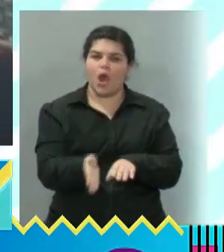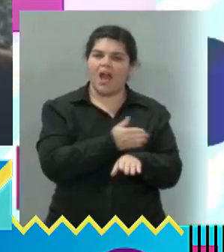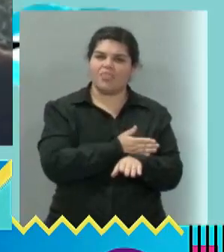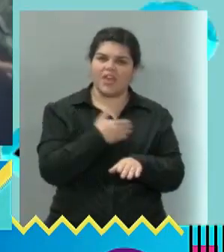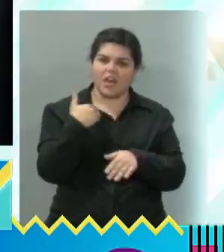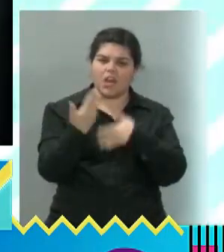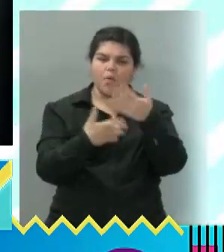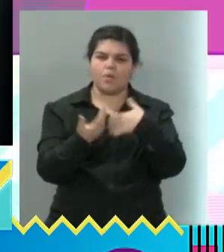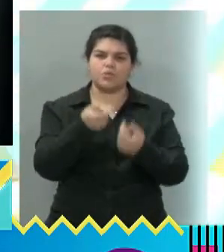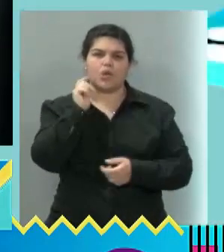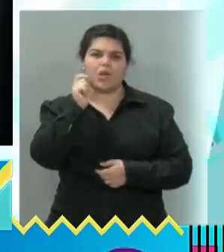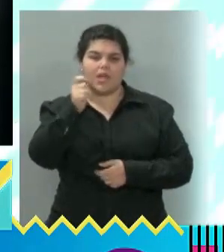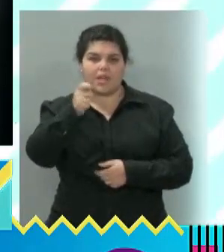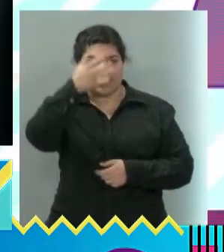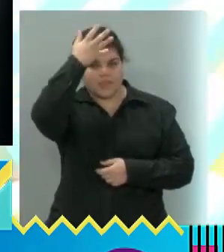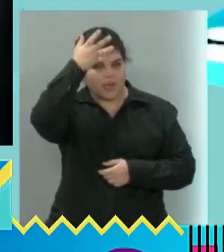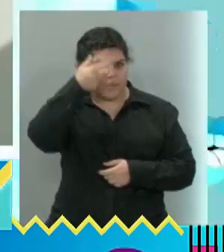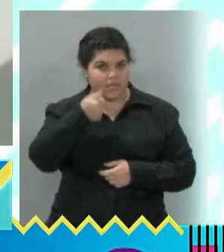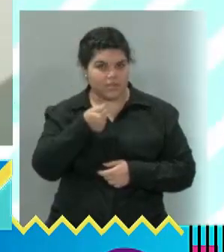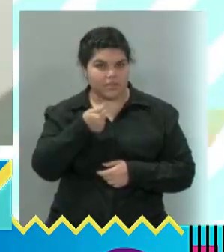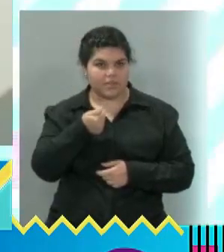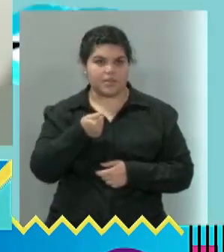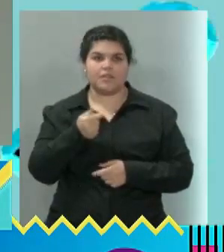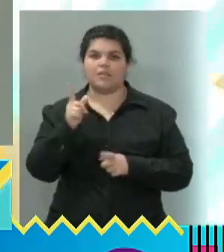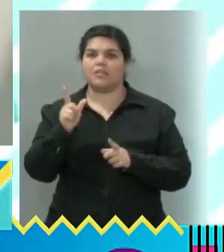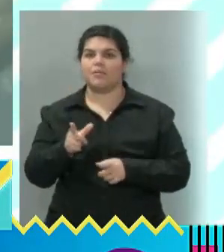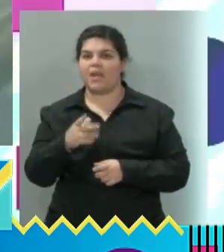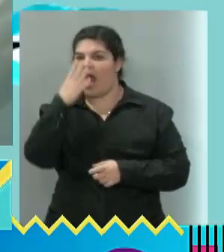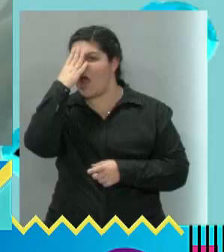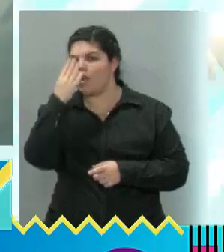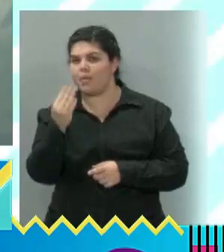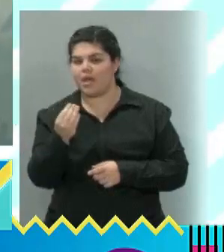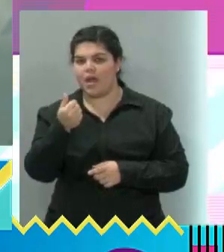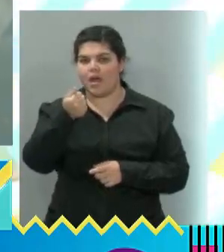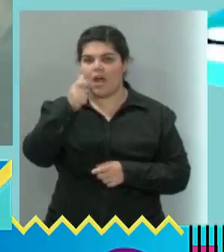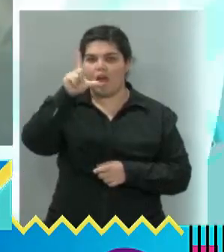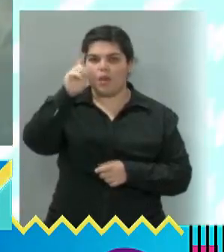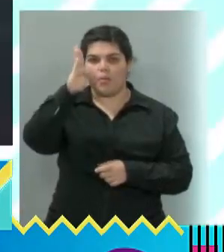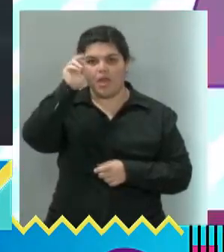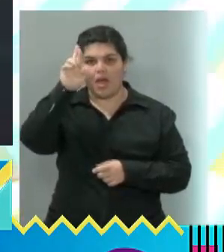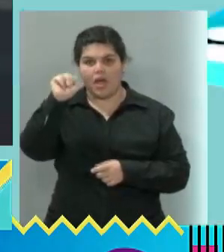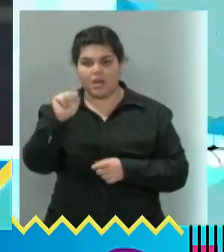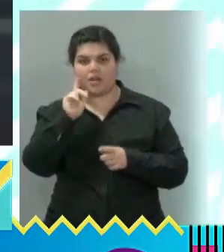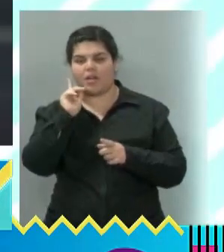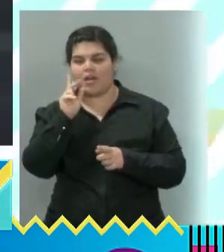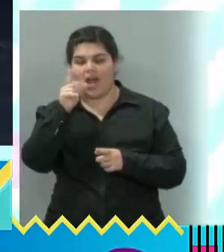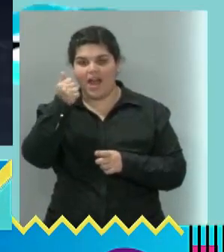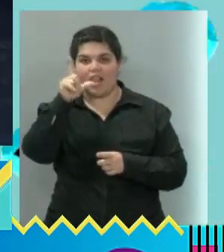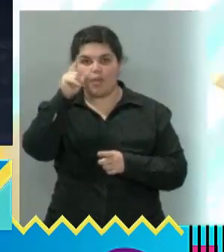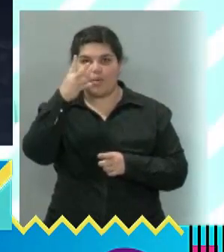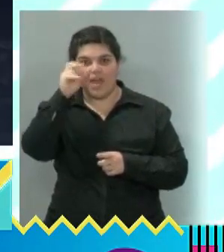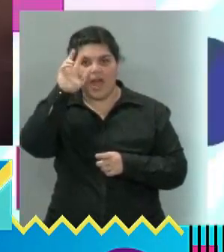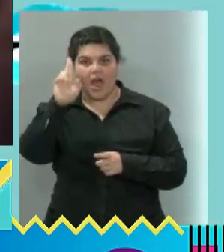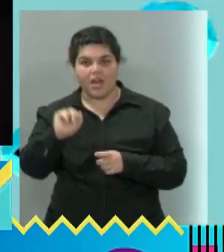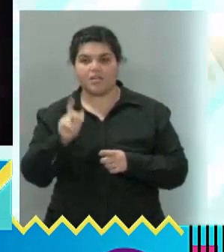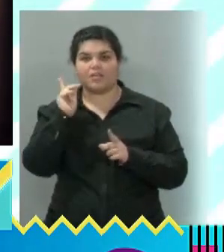cabo San Martín, Alvear y la Logia Lautaro contra el primer triunvirato. Ese primer triunvirato, que es